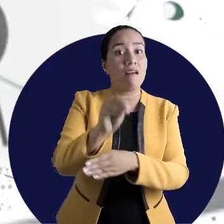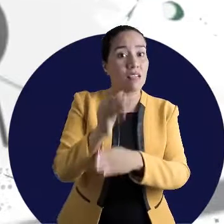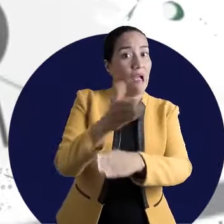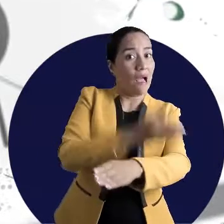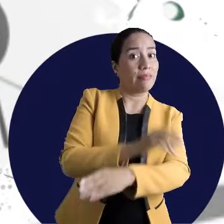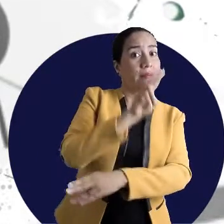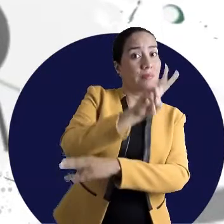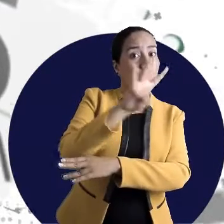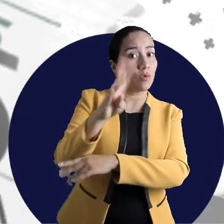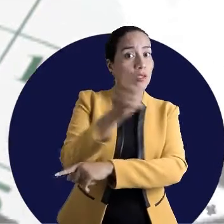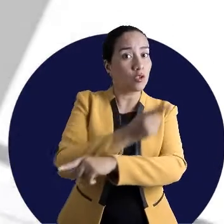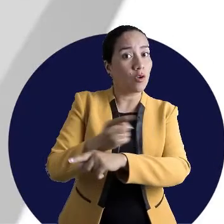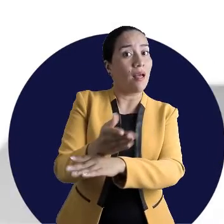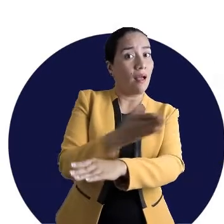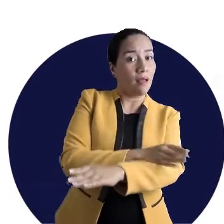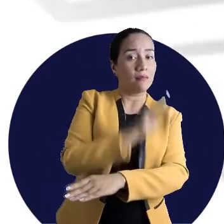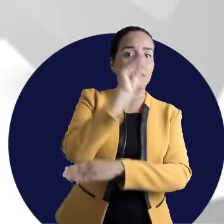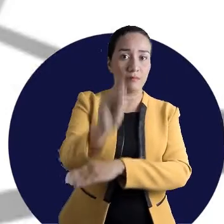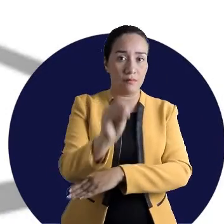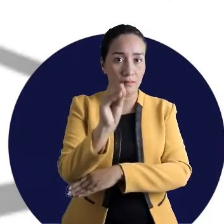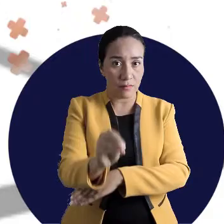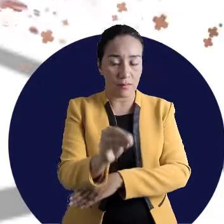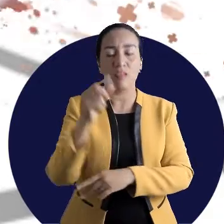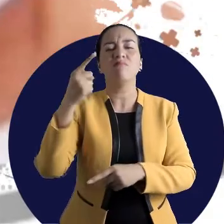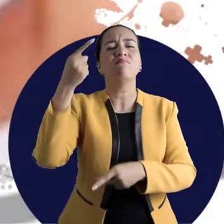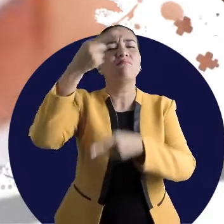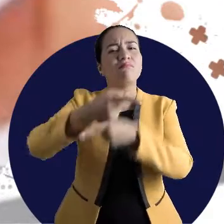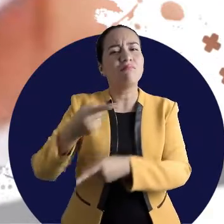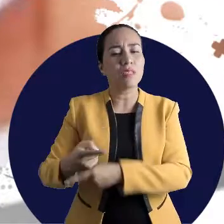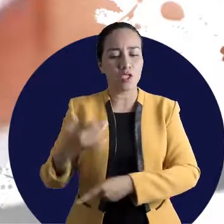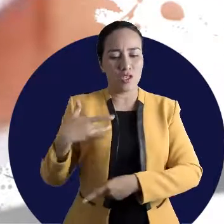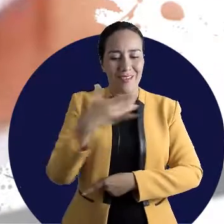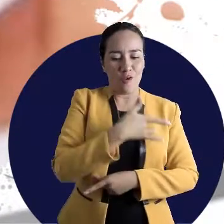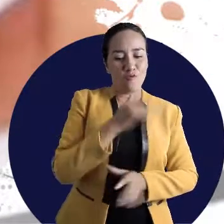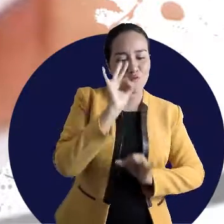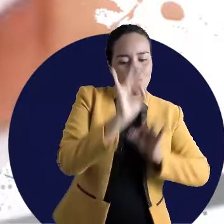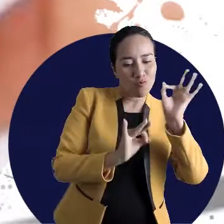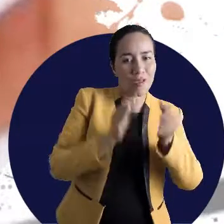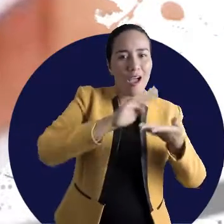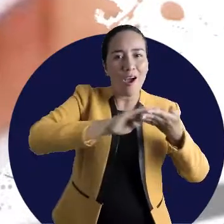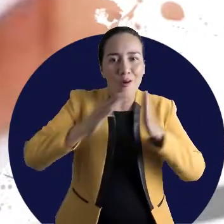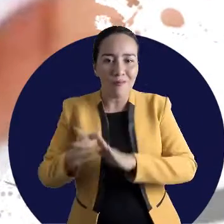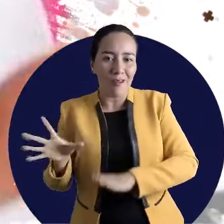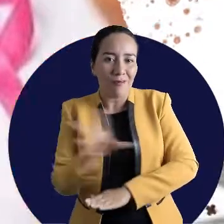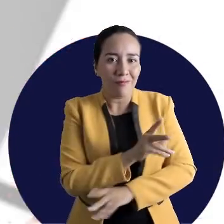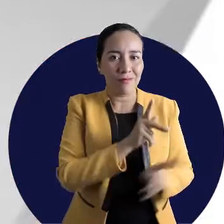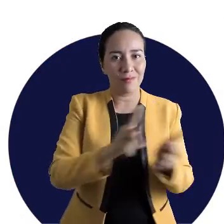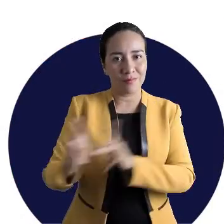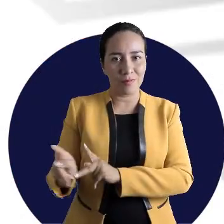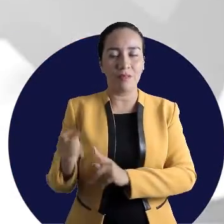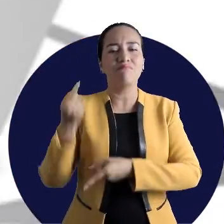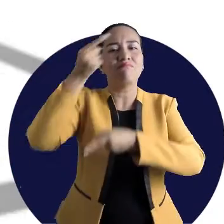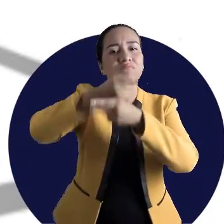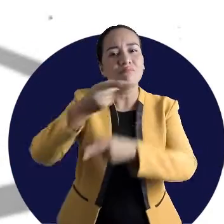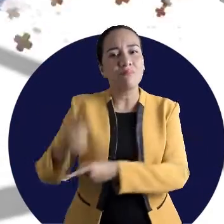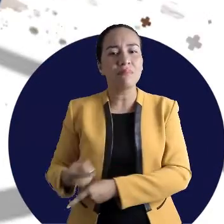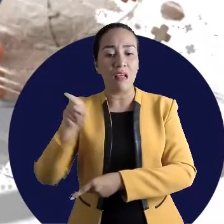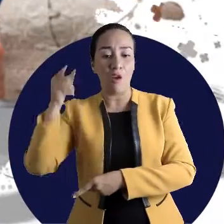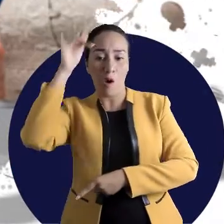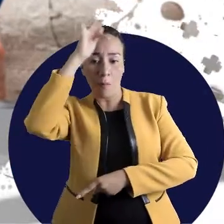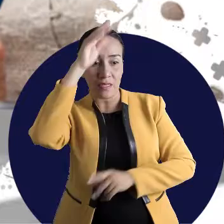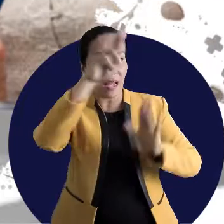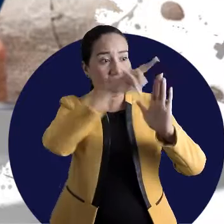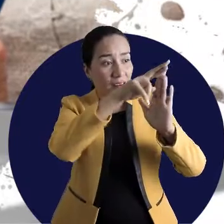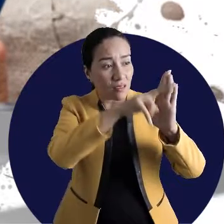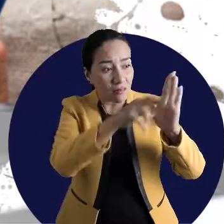de no poder cumplir. El cuidado de su salud y el de su comunidad. Las recomendaciones e